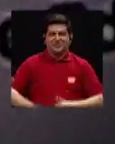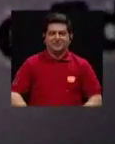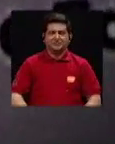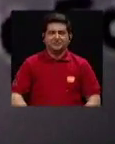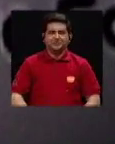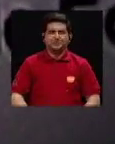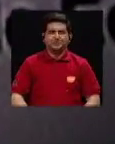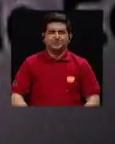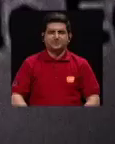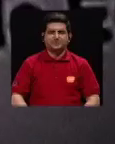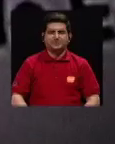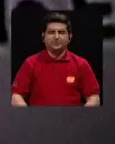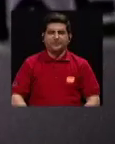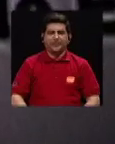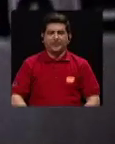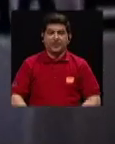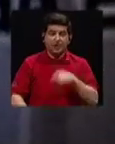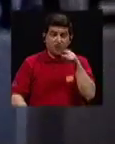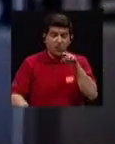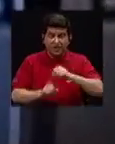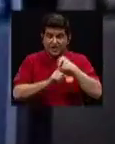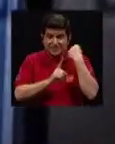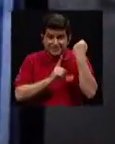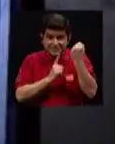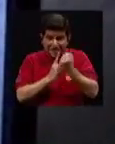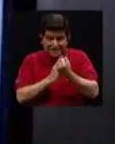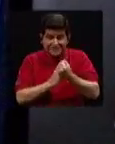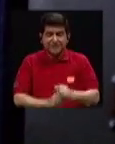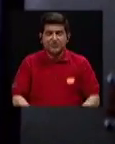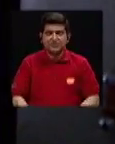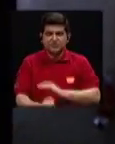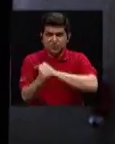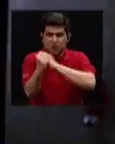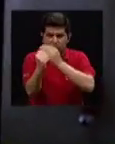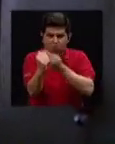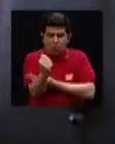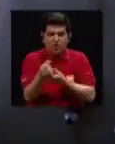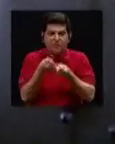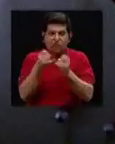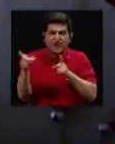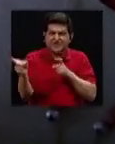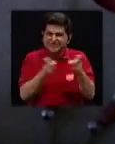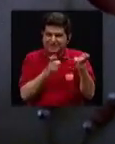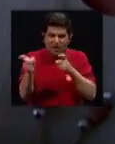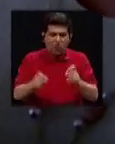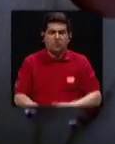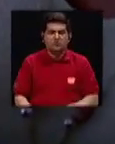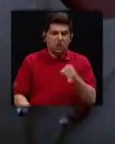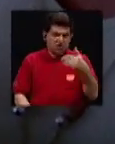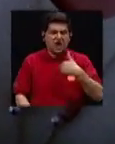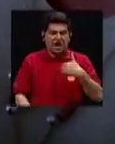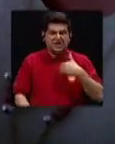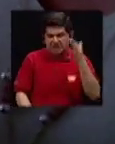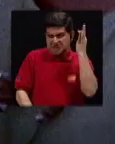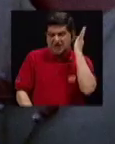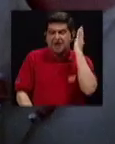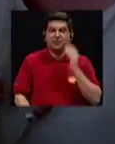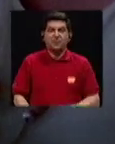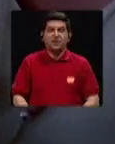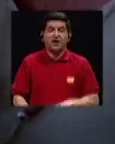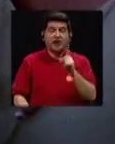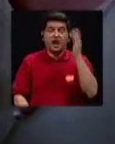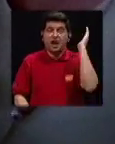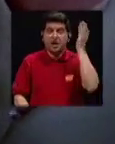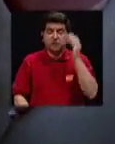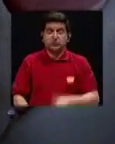esa jurisdicción y lo que emite con esa discrecionalidad o sea con el poder irrestricto que arbitrario y completo que